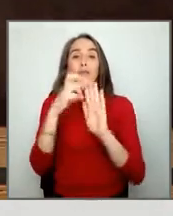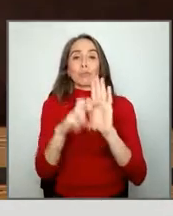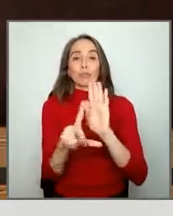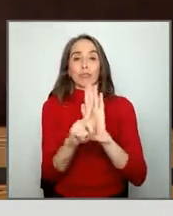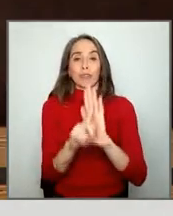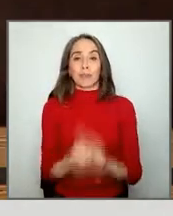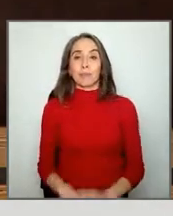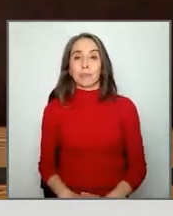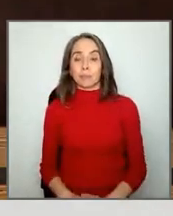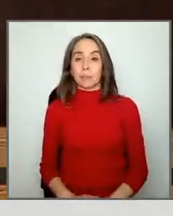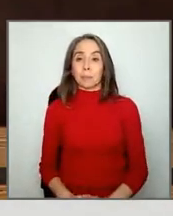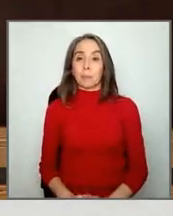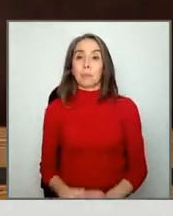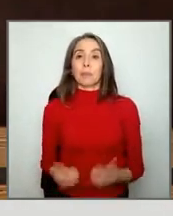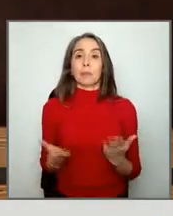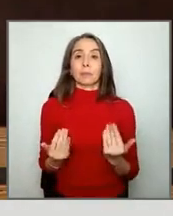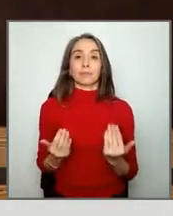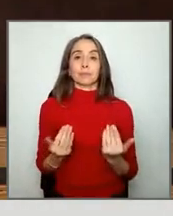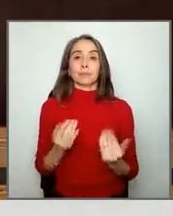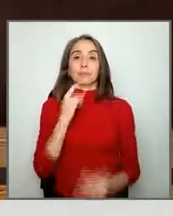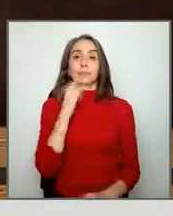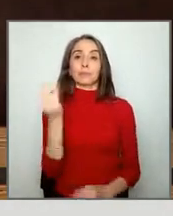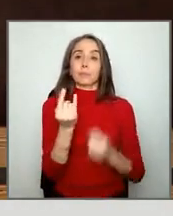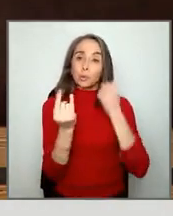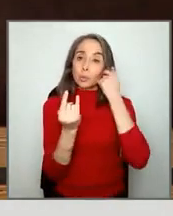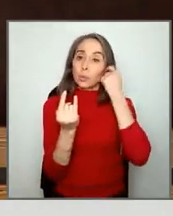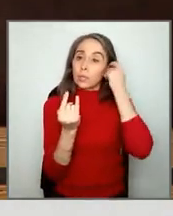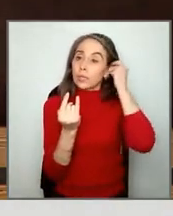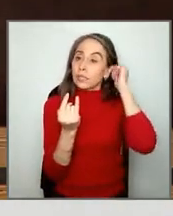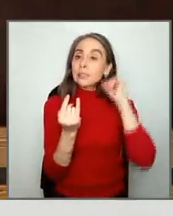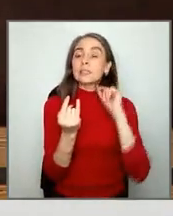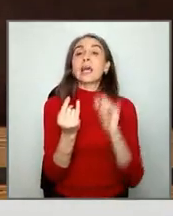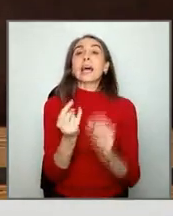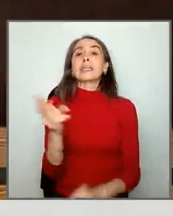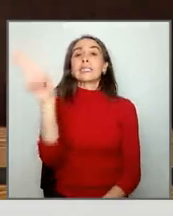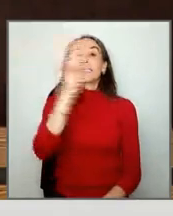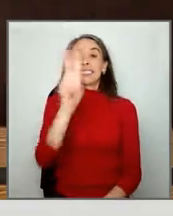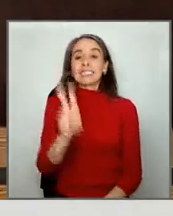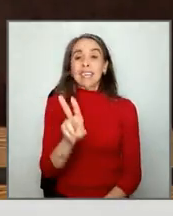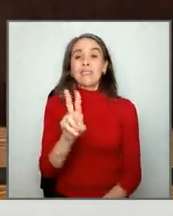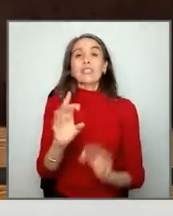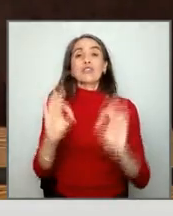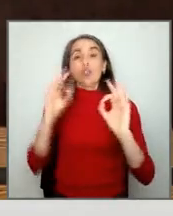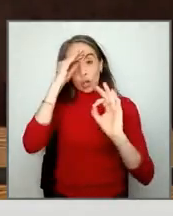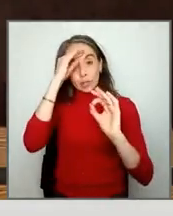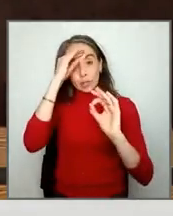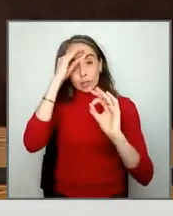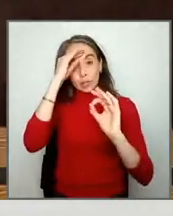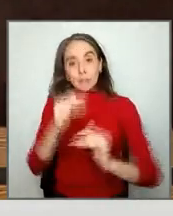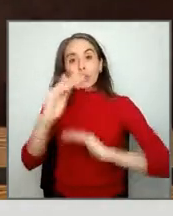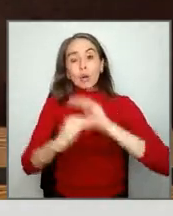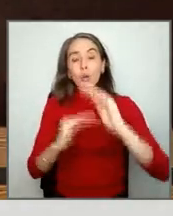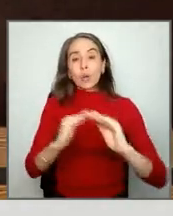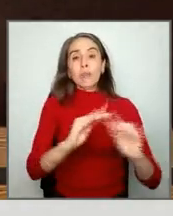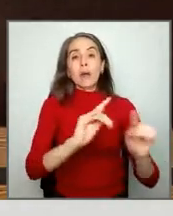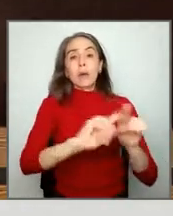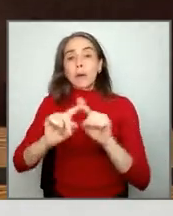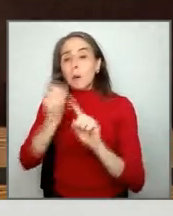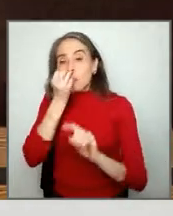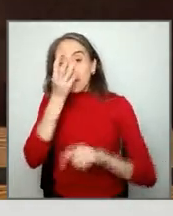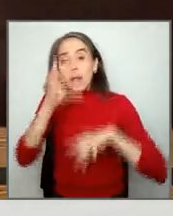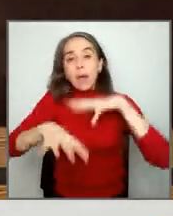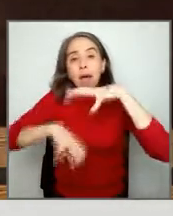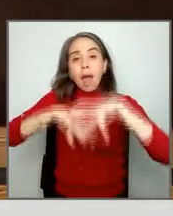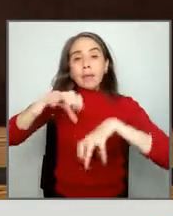la necesidad y urgencia de contar con un servicio especializado en la protección de biodiversidad para el